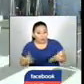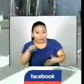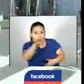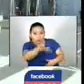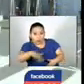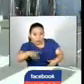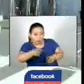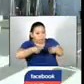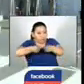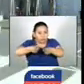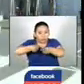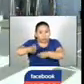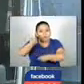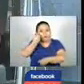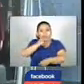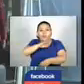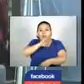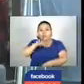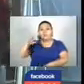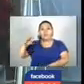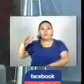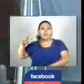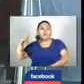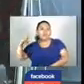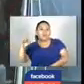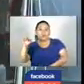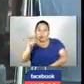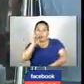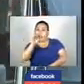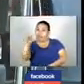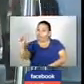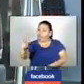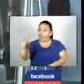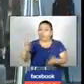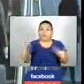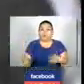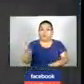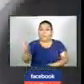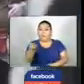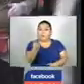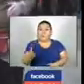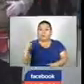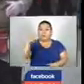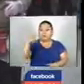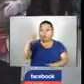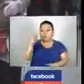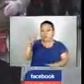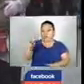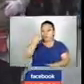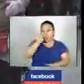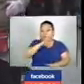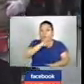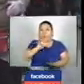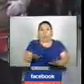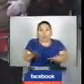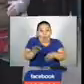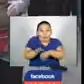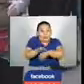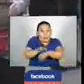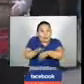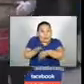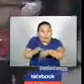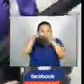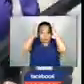Centros para el Control y la Prevención de Enfermedades, CDC, confirmaran 100 reportes preliminares de este fenómeno que daña las células